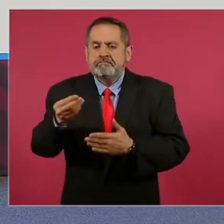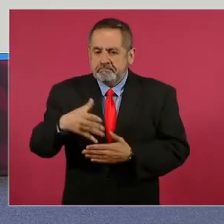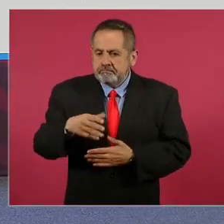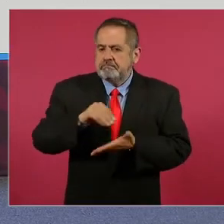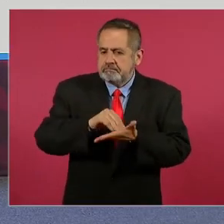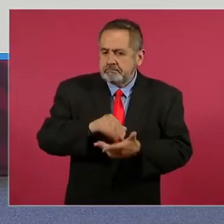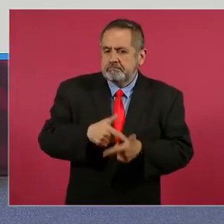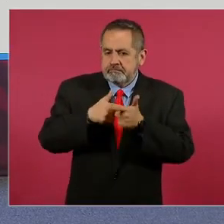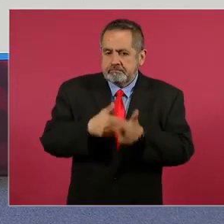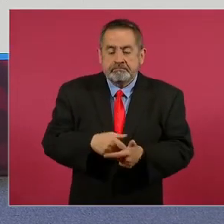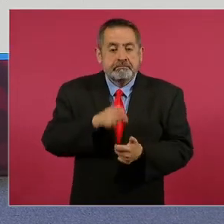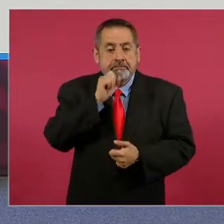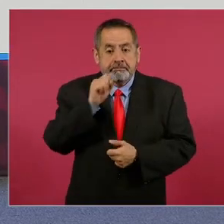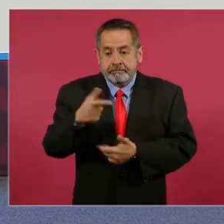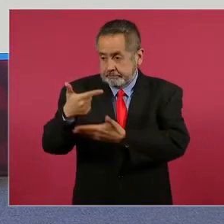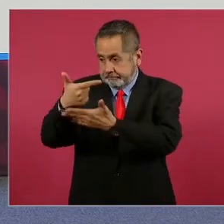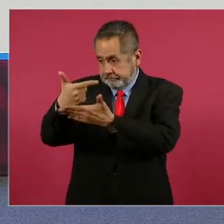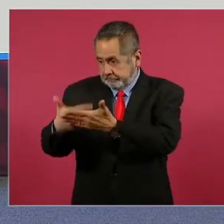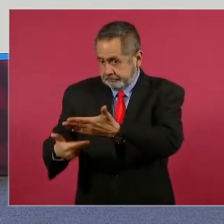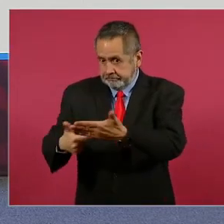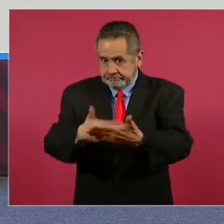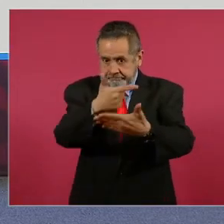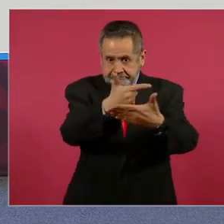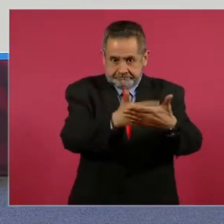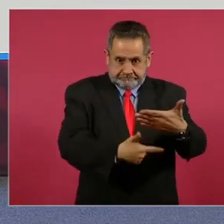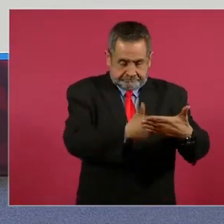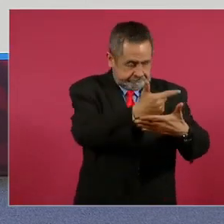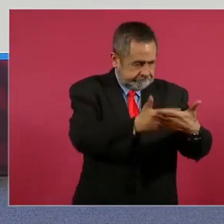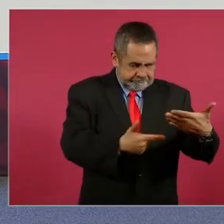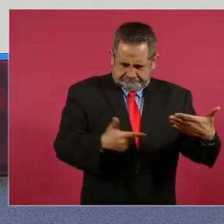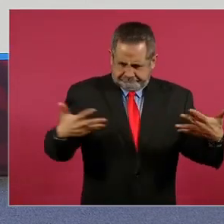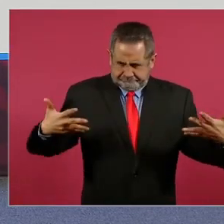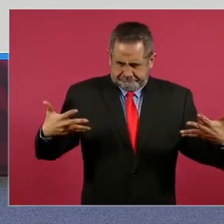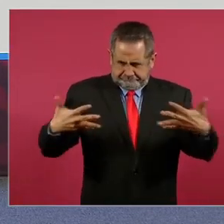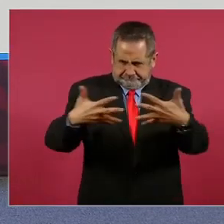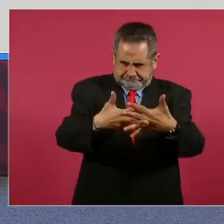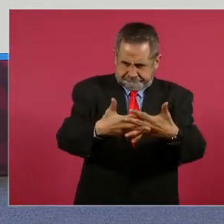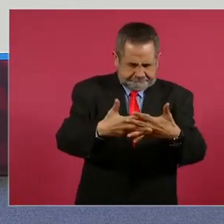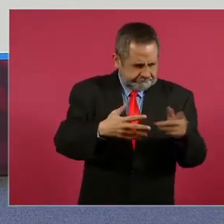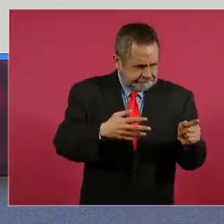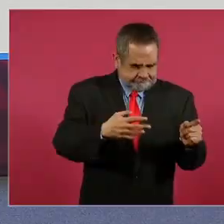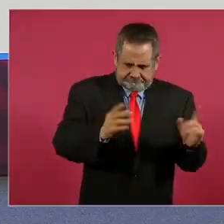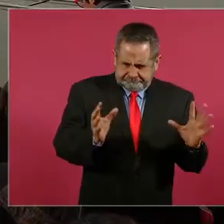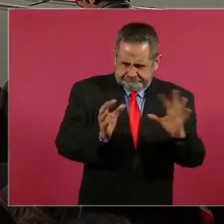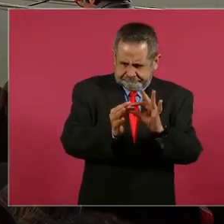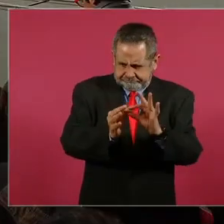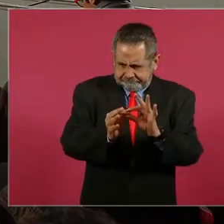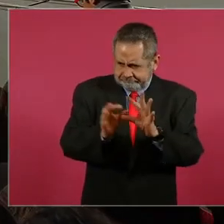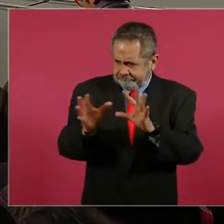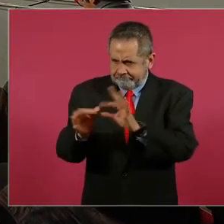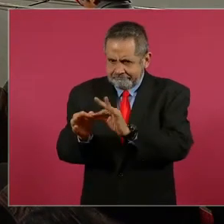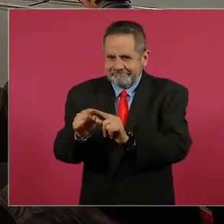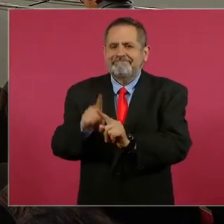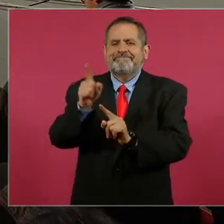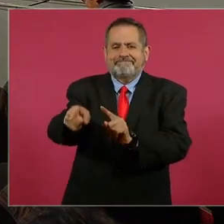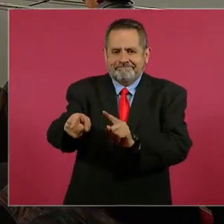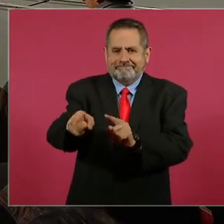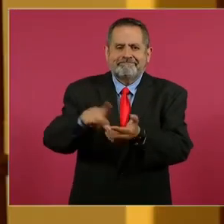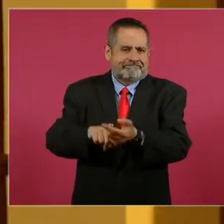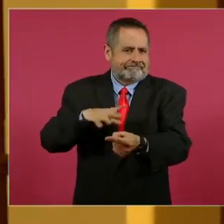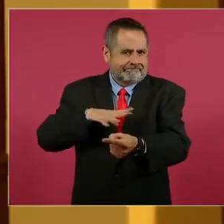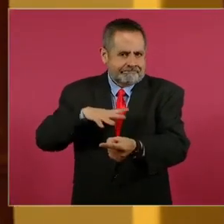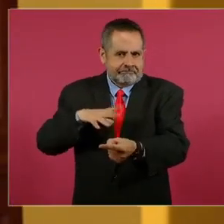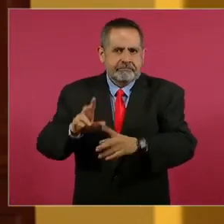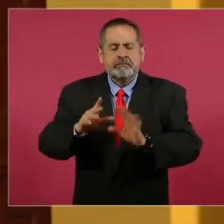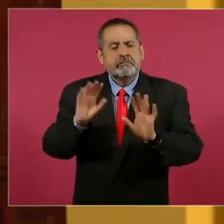el cruce de bases de datos y, por supuesto, llamar a la ciudadanía, porque cualquier información adicional